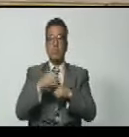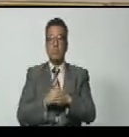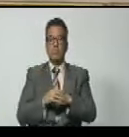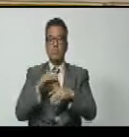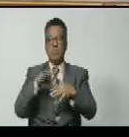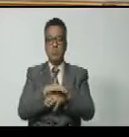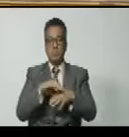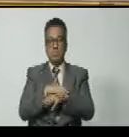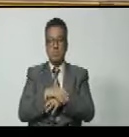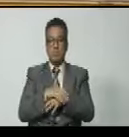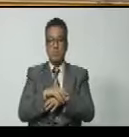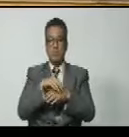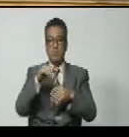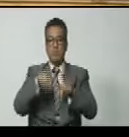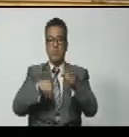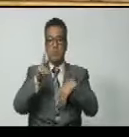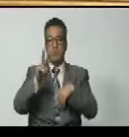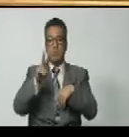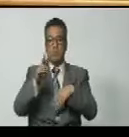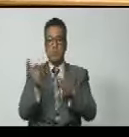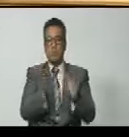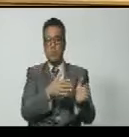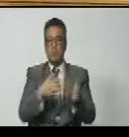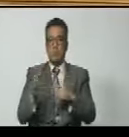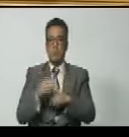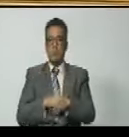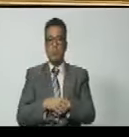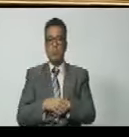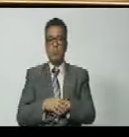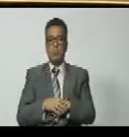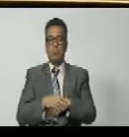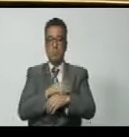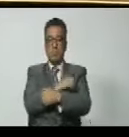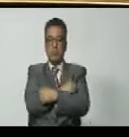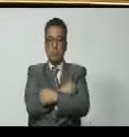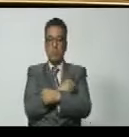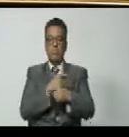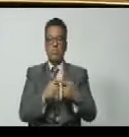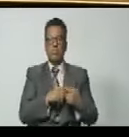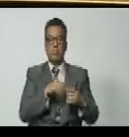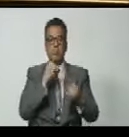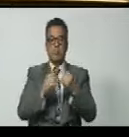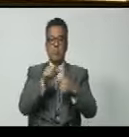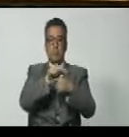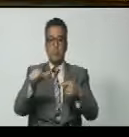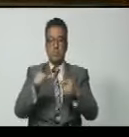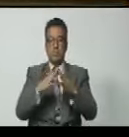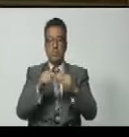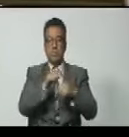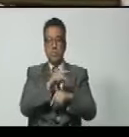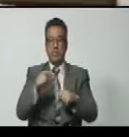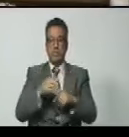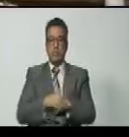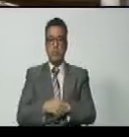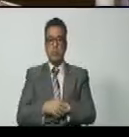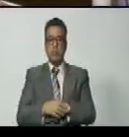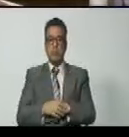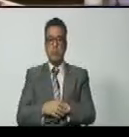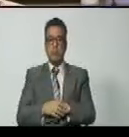próximo martes 12 de marzo. Un abrazo, querido diputado. Feliz fin de semana para todas y para todos.